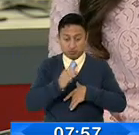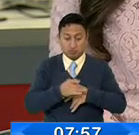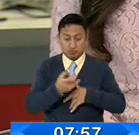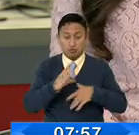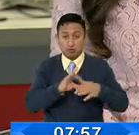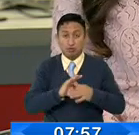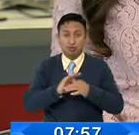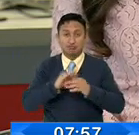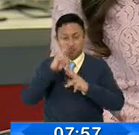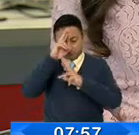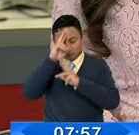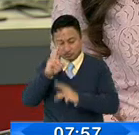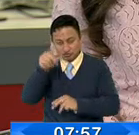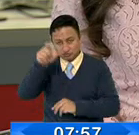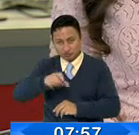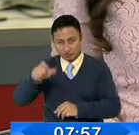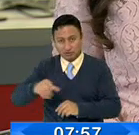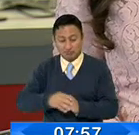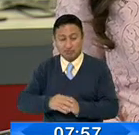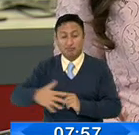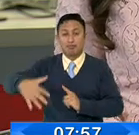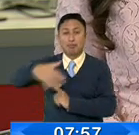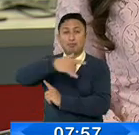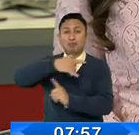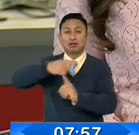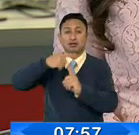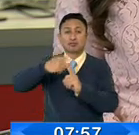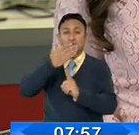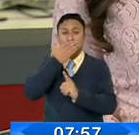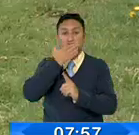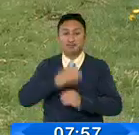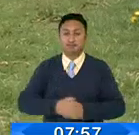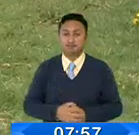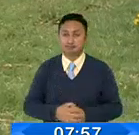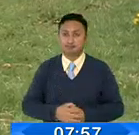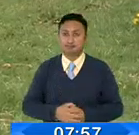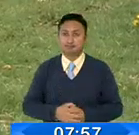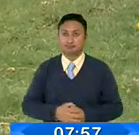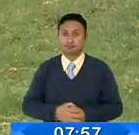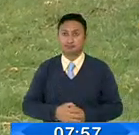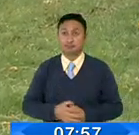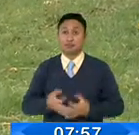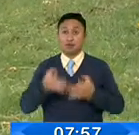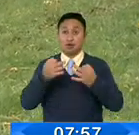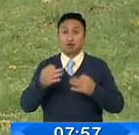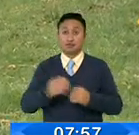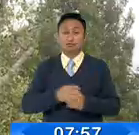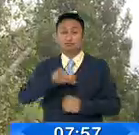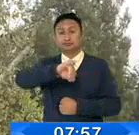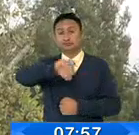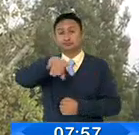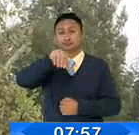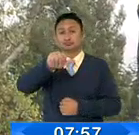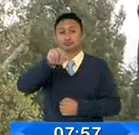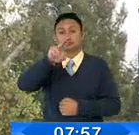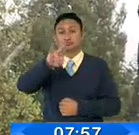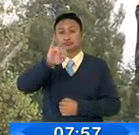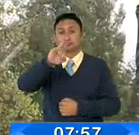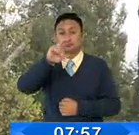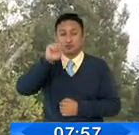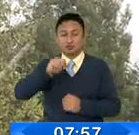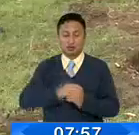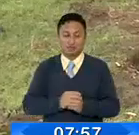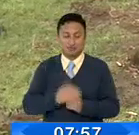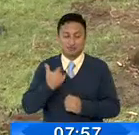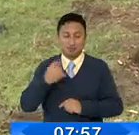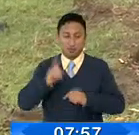simbólico a las víctimas de la enfermedad en el Parque La Carolina. Es el momento en el que Javier Cargua simbólicamente pudo despedirse